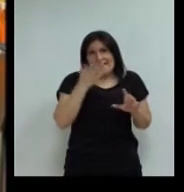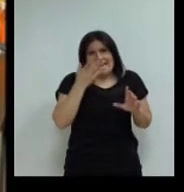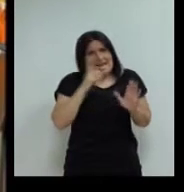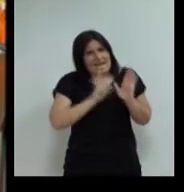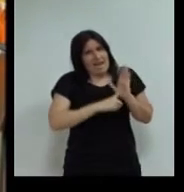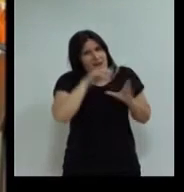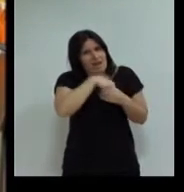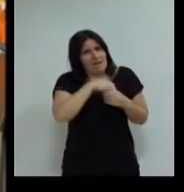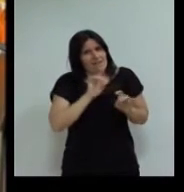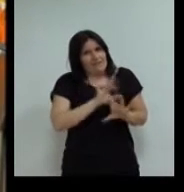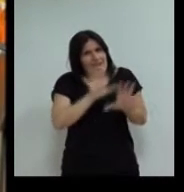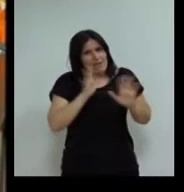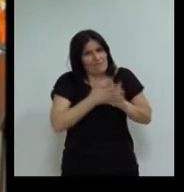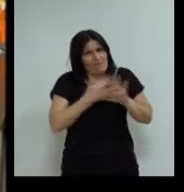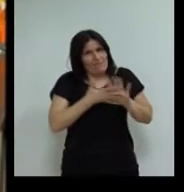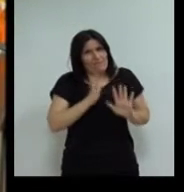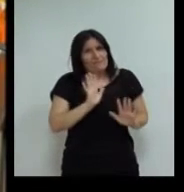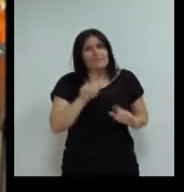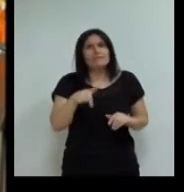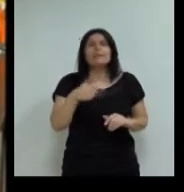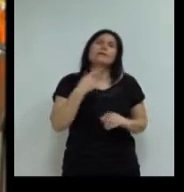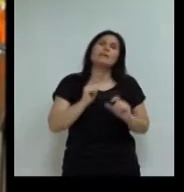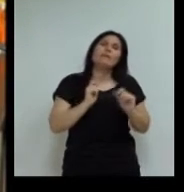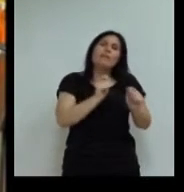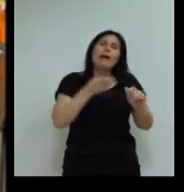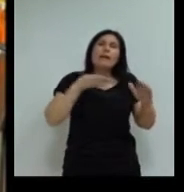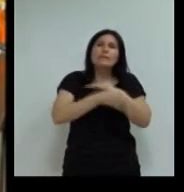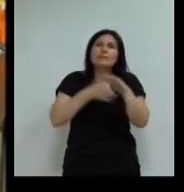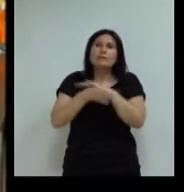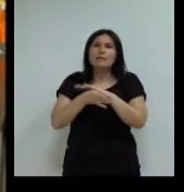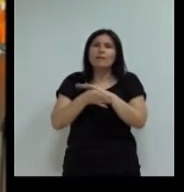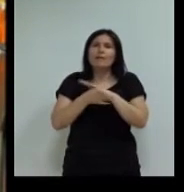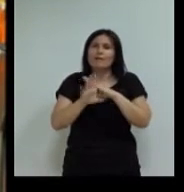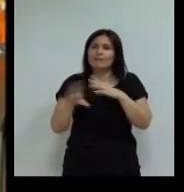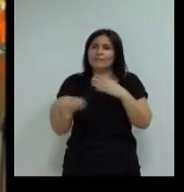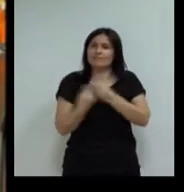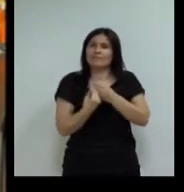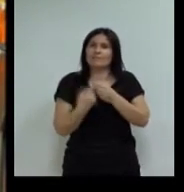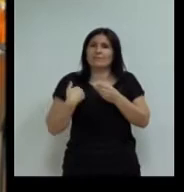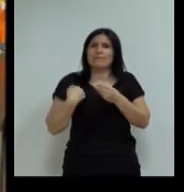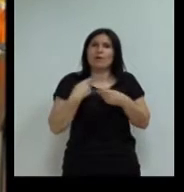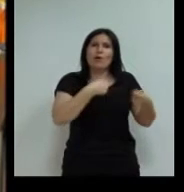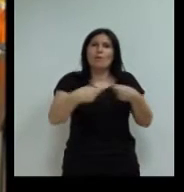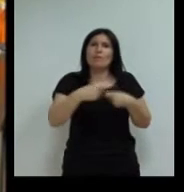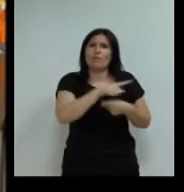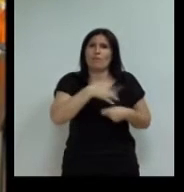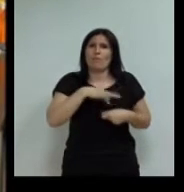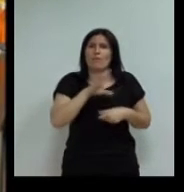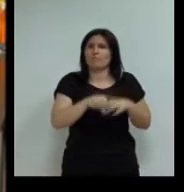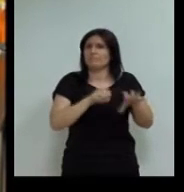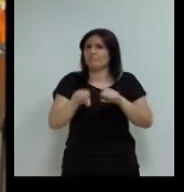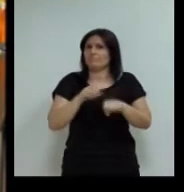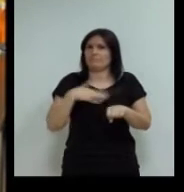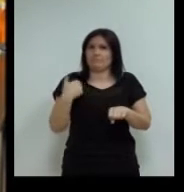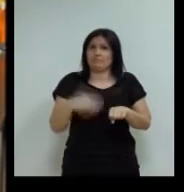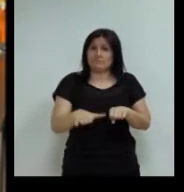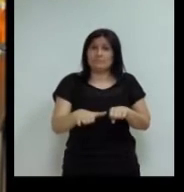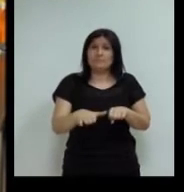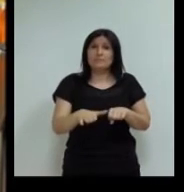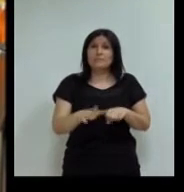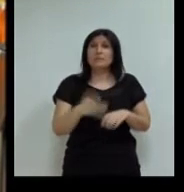hablando, introducir la accesibilidad para que acompañe la accesibilidad a la vida comercial de esas películas. Y ya desde